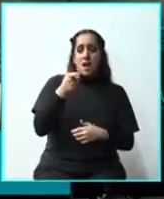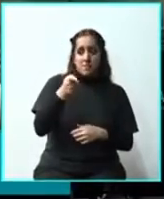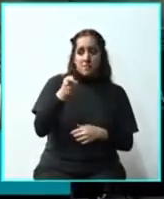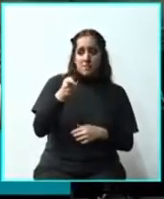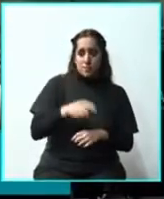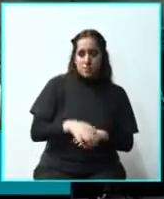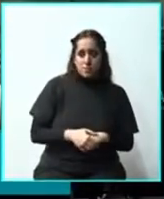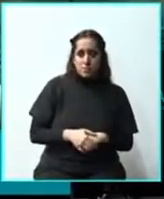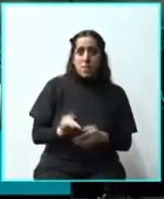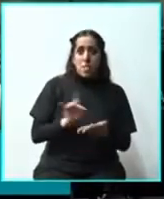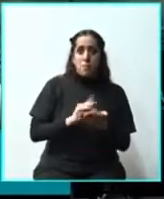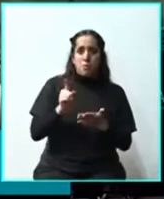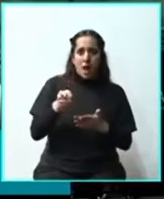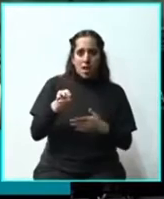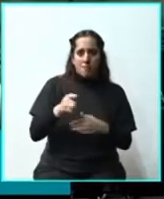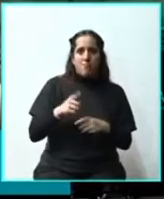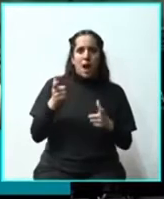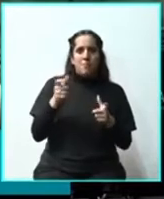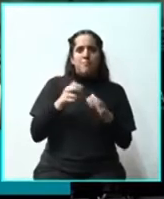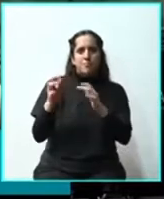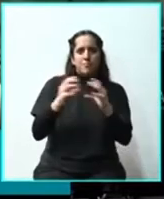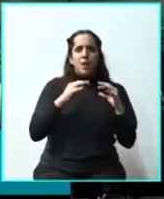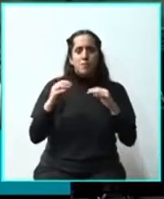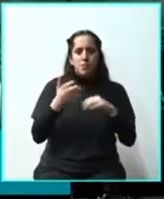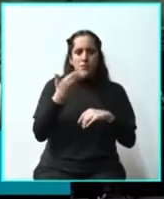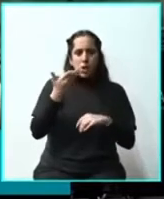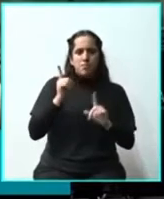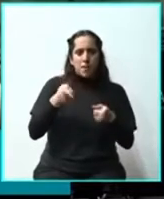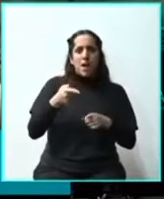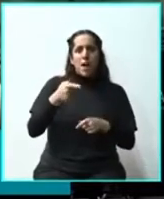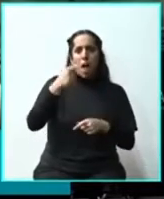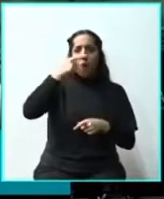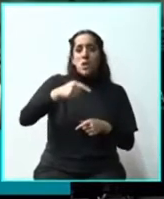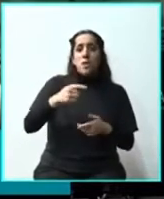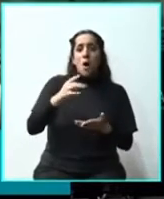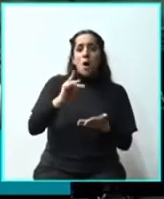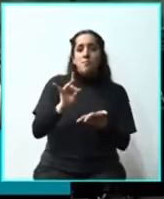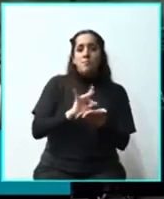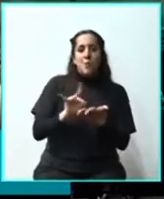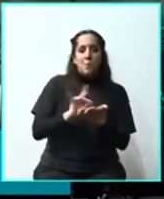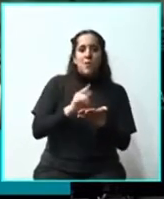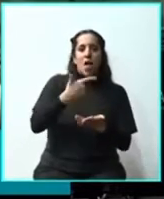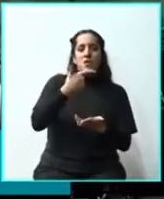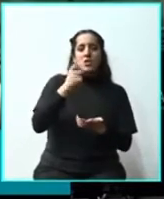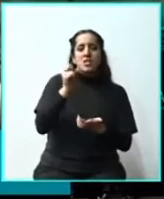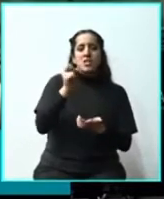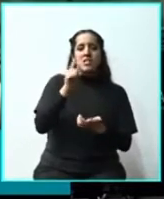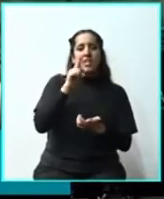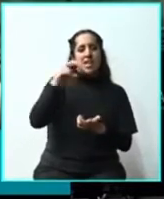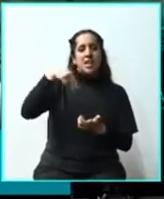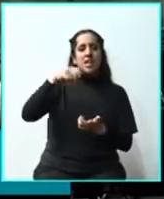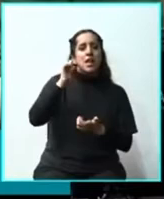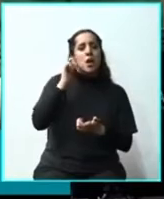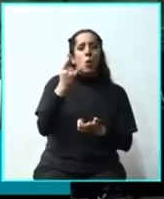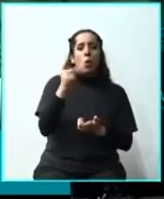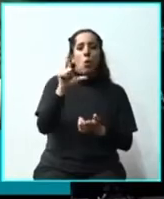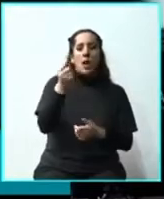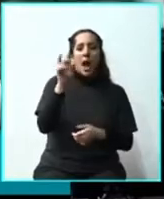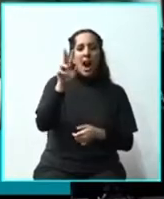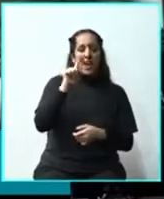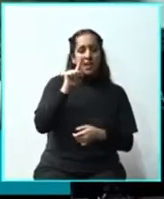para en el segmento con discurso y tengo el cierre del diputado Cinglani, así que lo puedo hacer en el momento